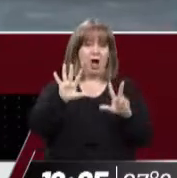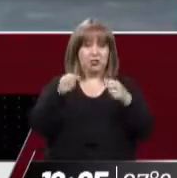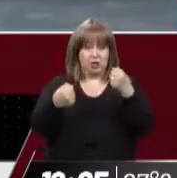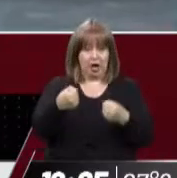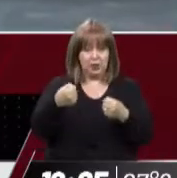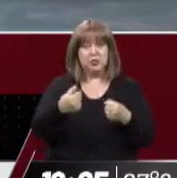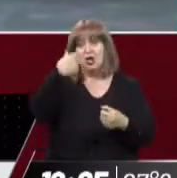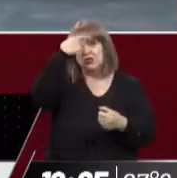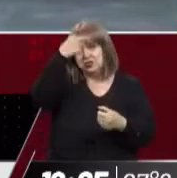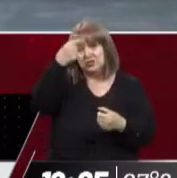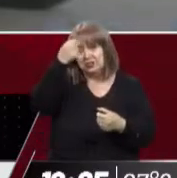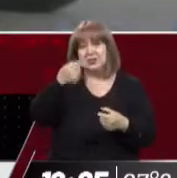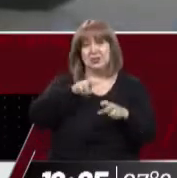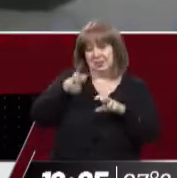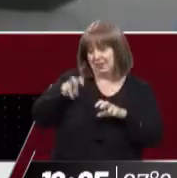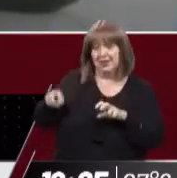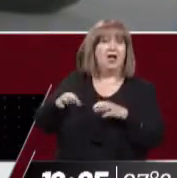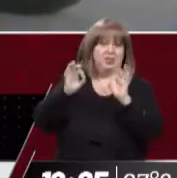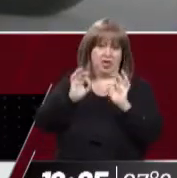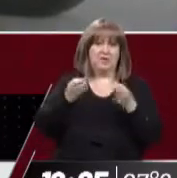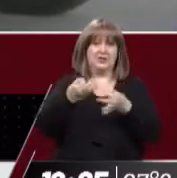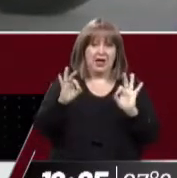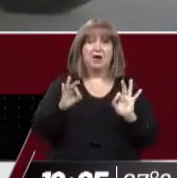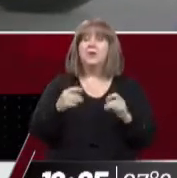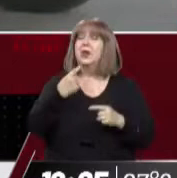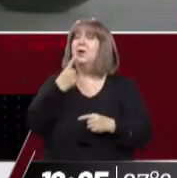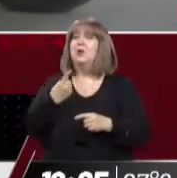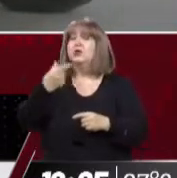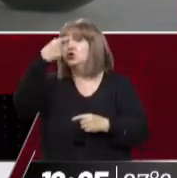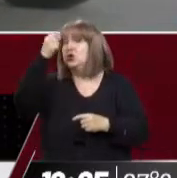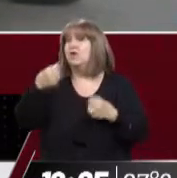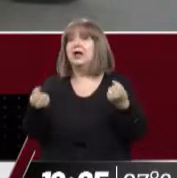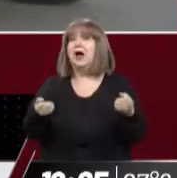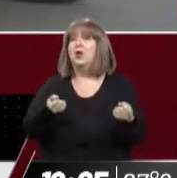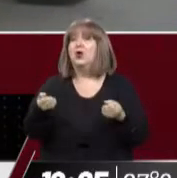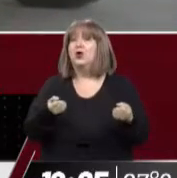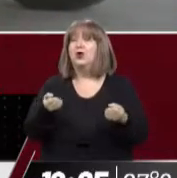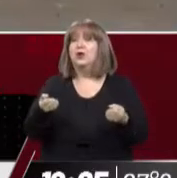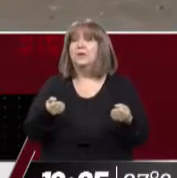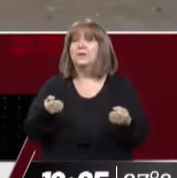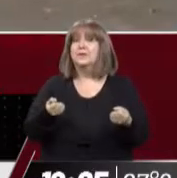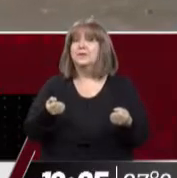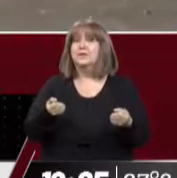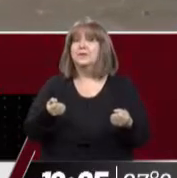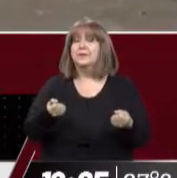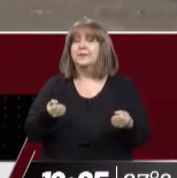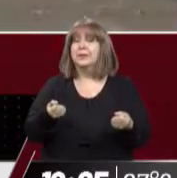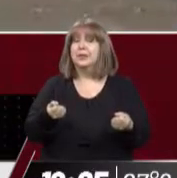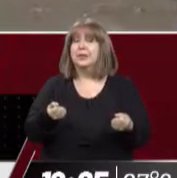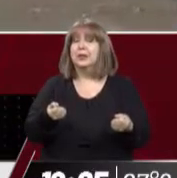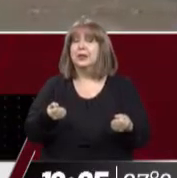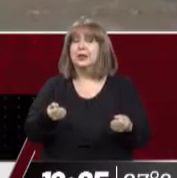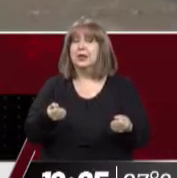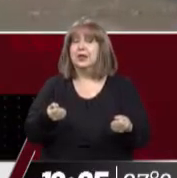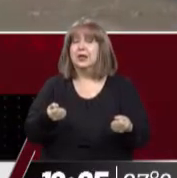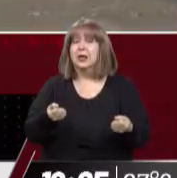muy menor. Pero bueno, ¿y el chofer del camión se encuentra allí todavía? Sí, pero vos sabés que está, si quieres ni